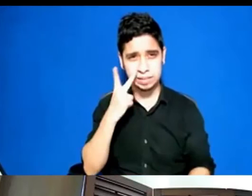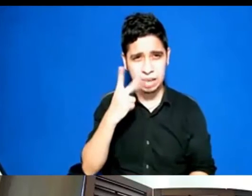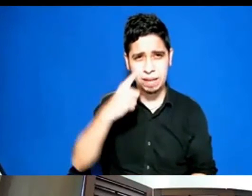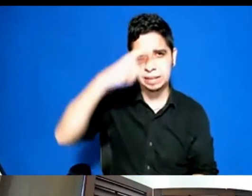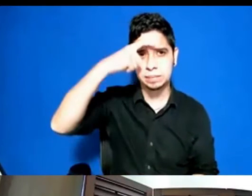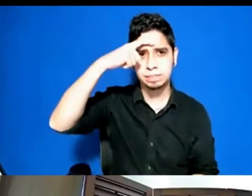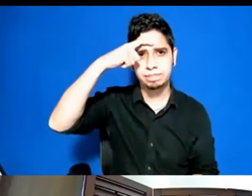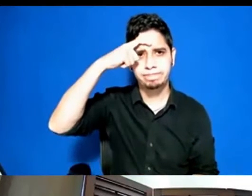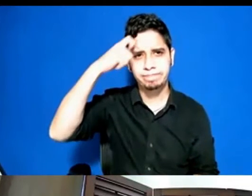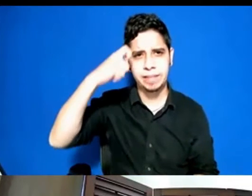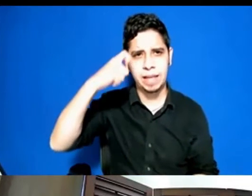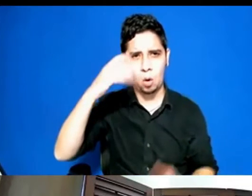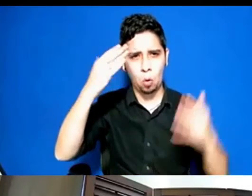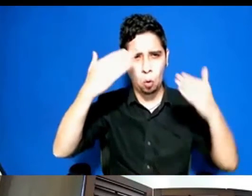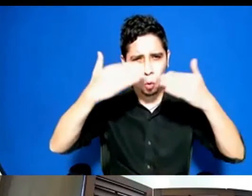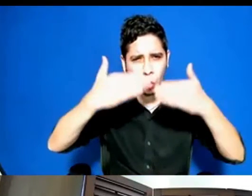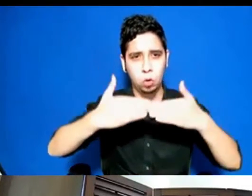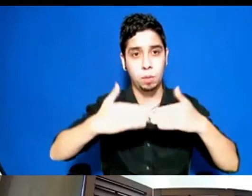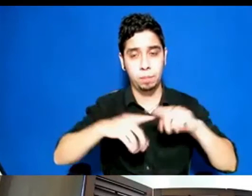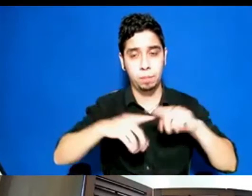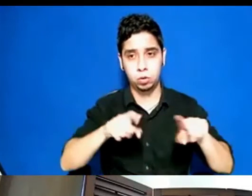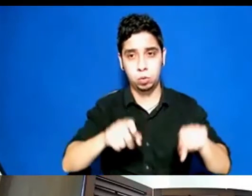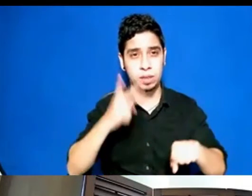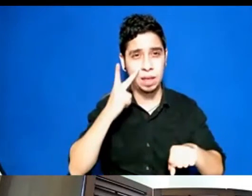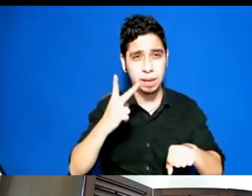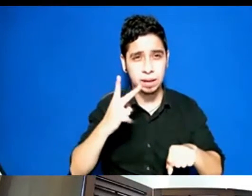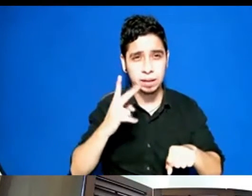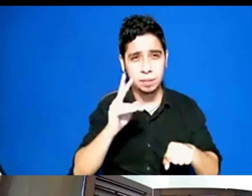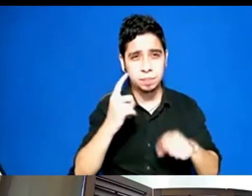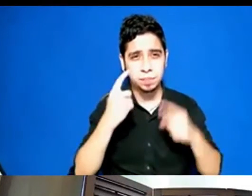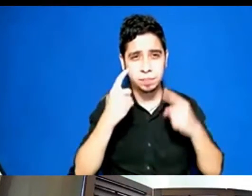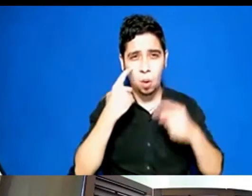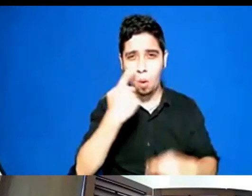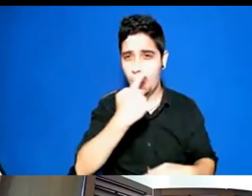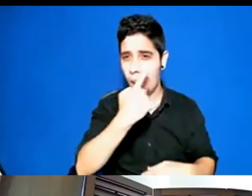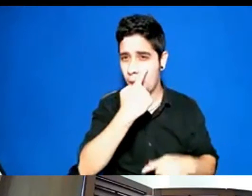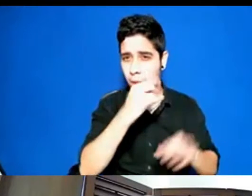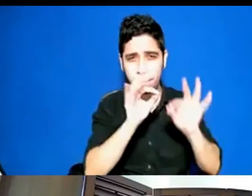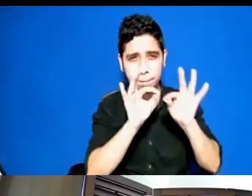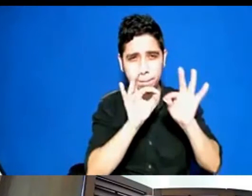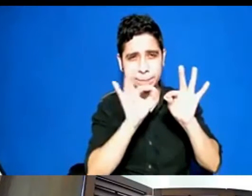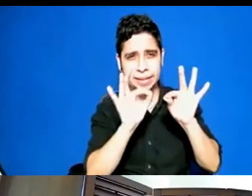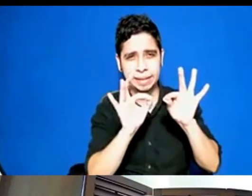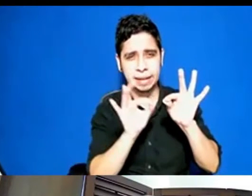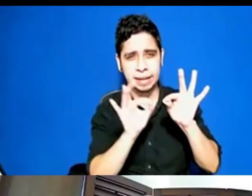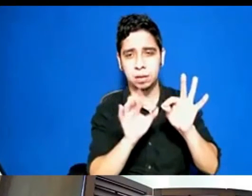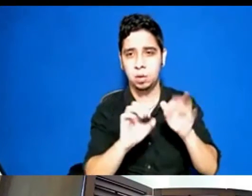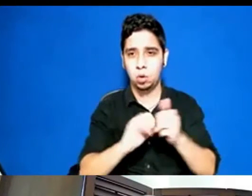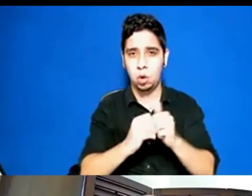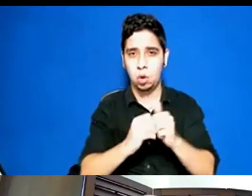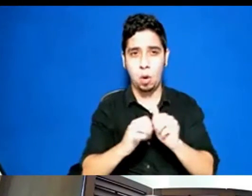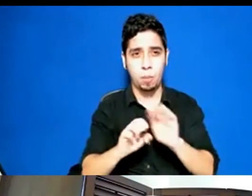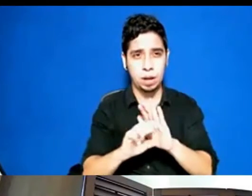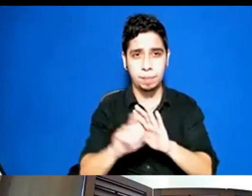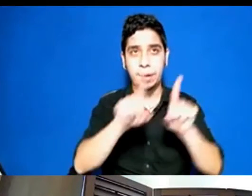y lo que tú puedes ver son pintitas como si fueran estrellitas de oro, y